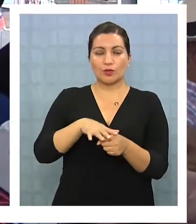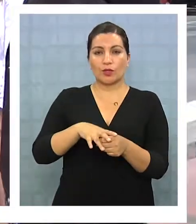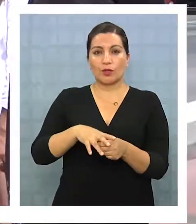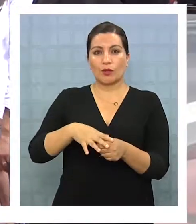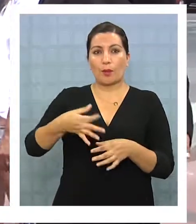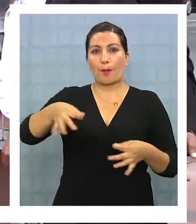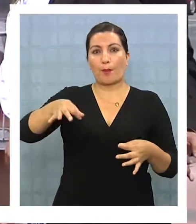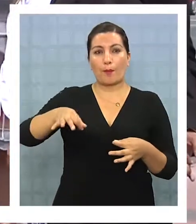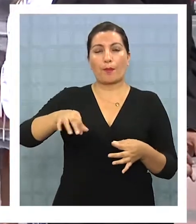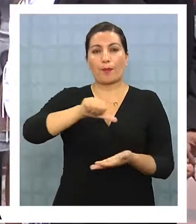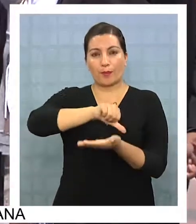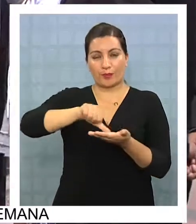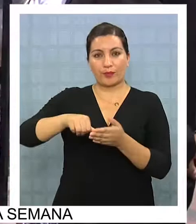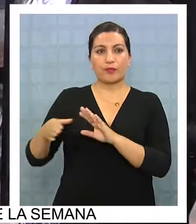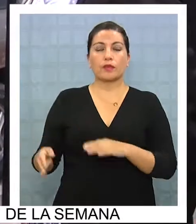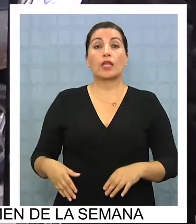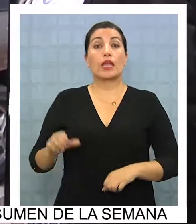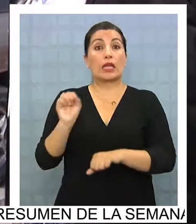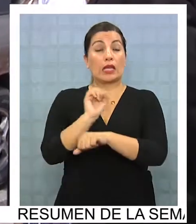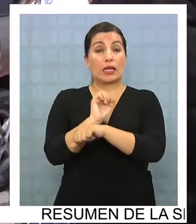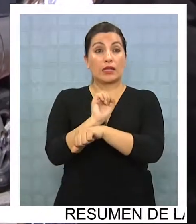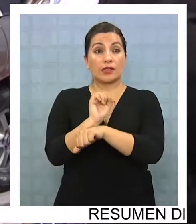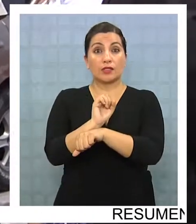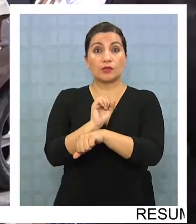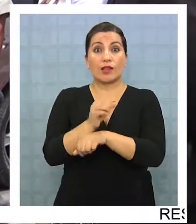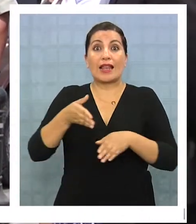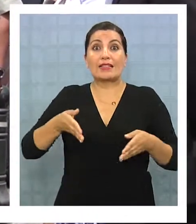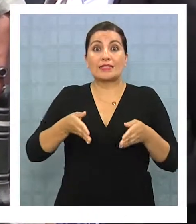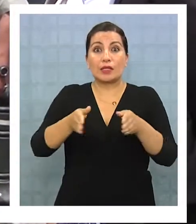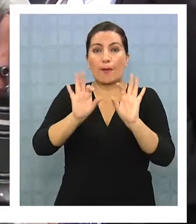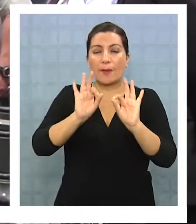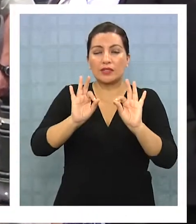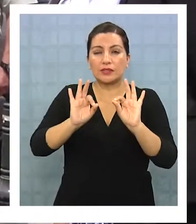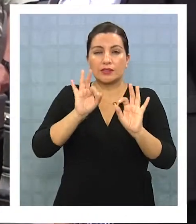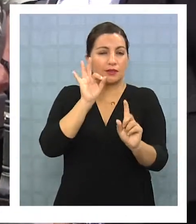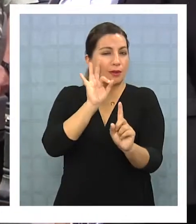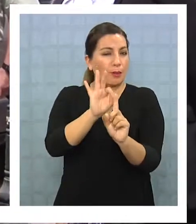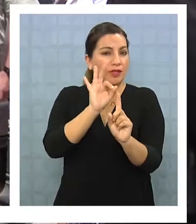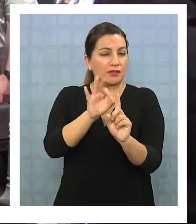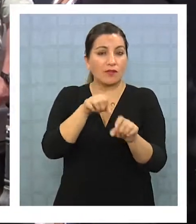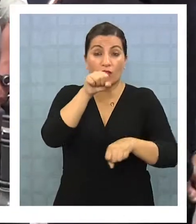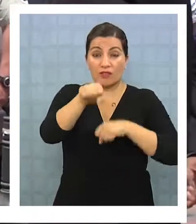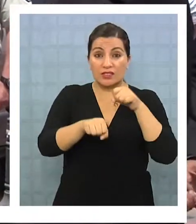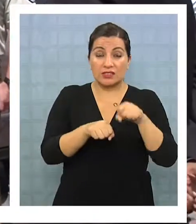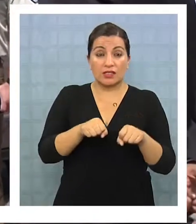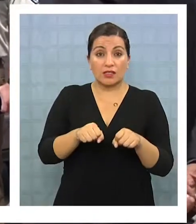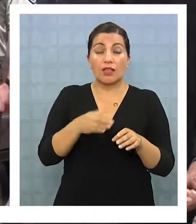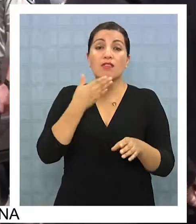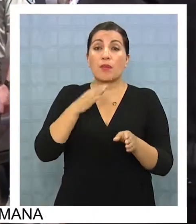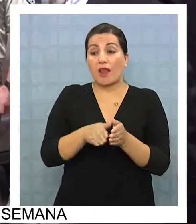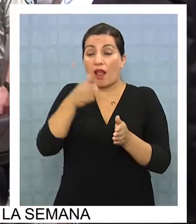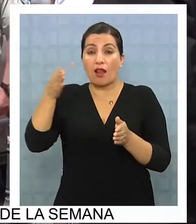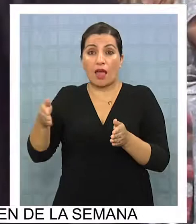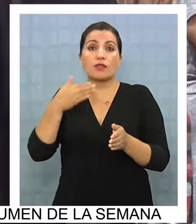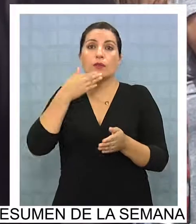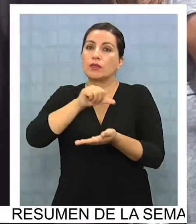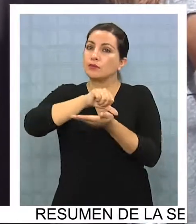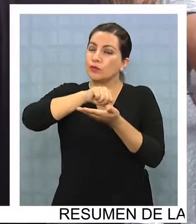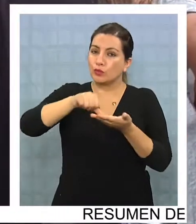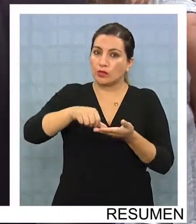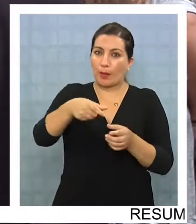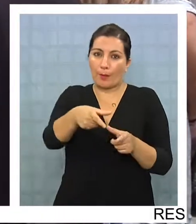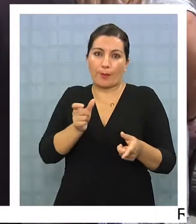parte específico. Estacionarse en las ciclovías y al lado izquierdo de la calzada será uno de los principales motivos de infracción,